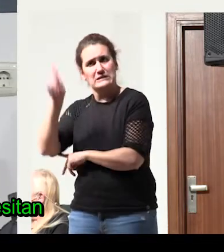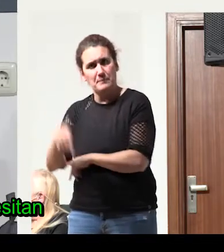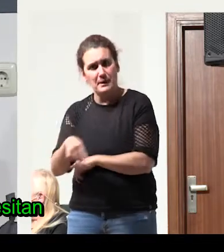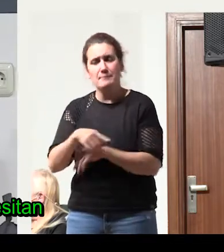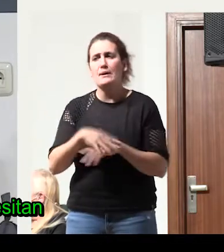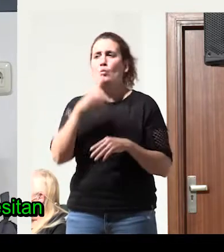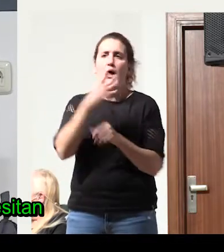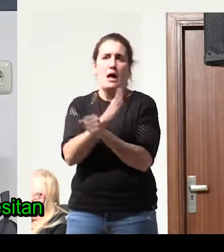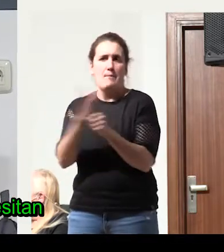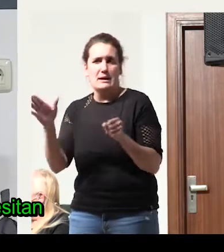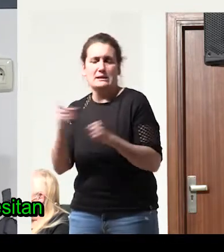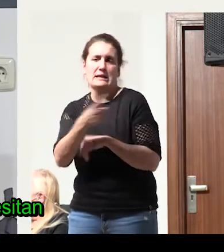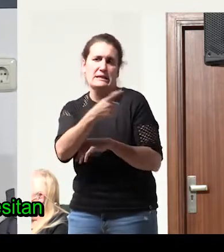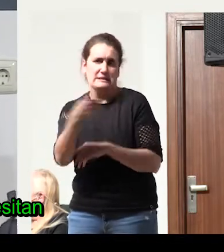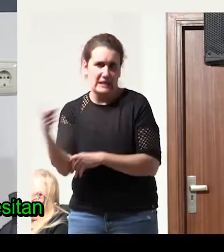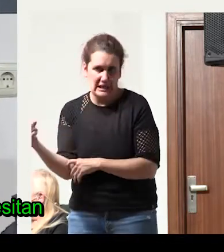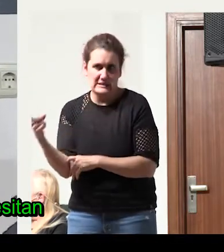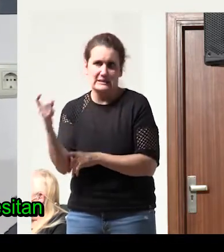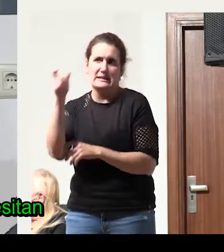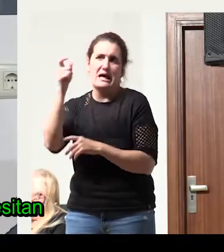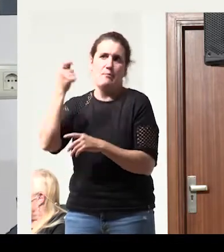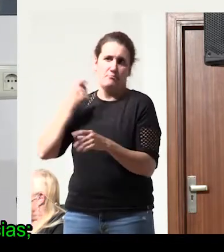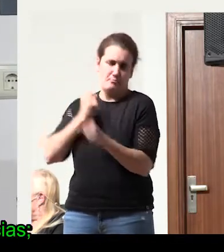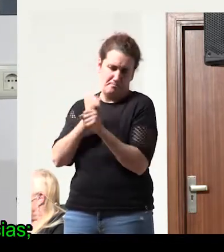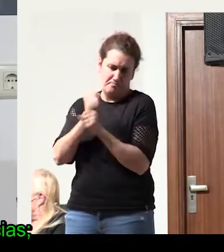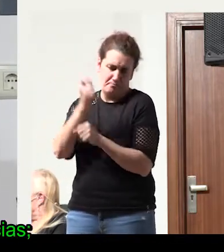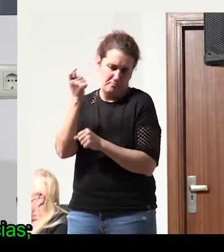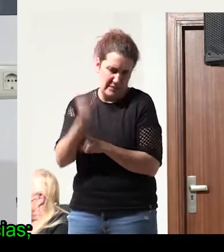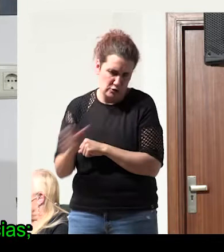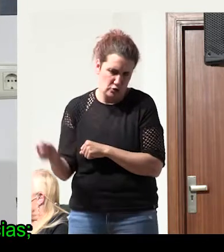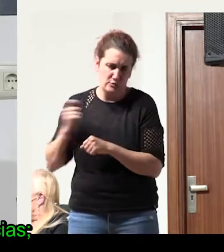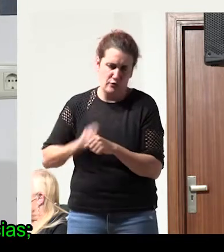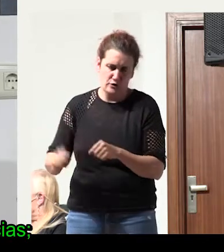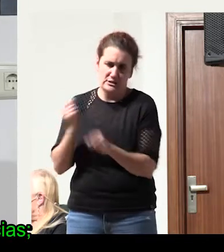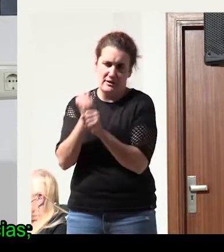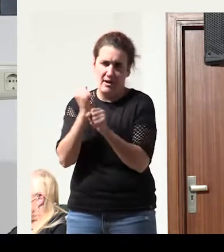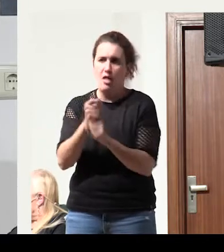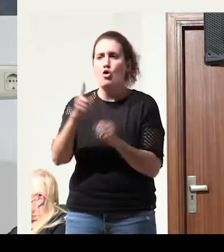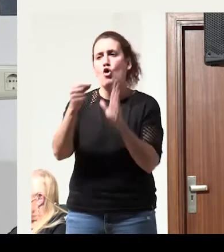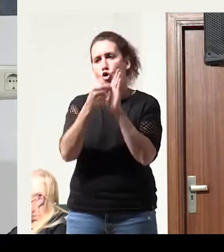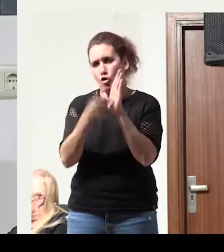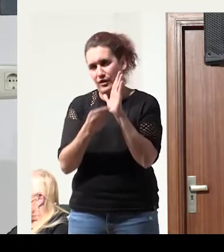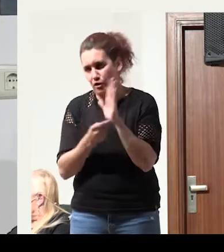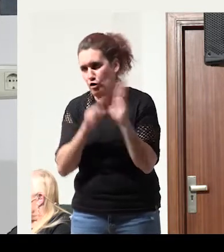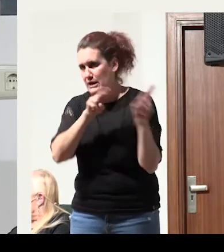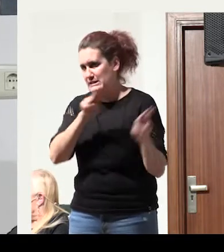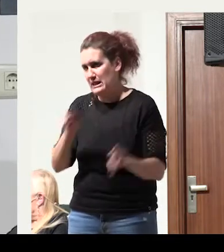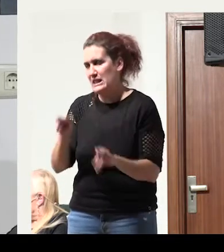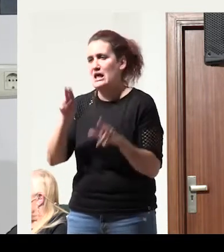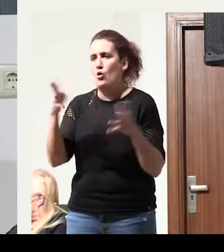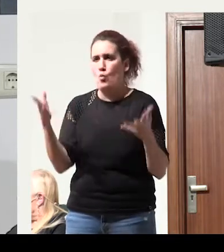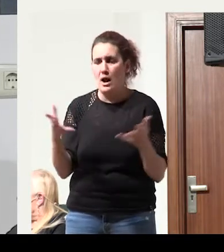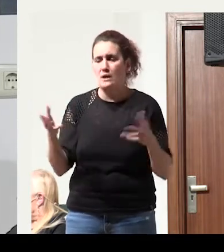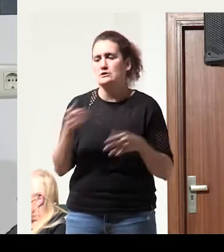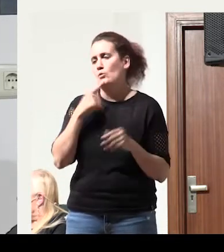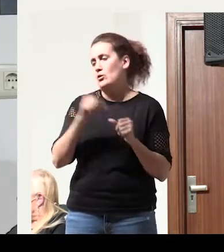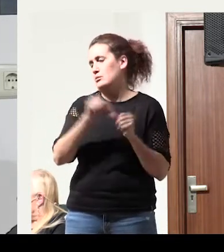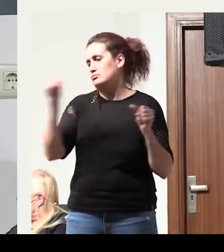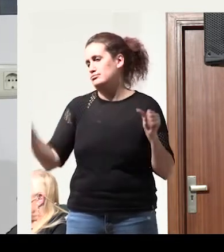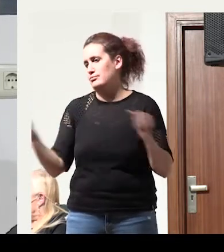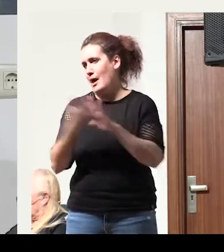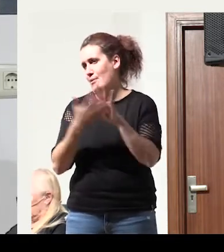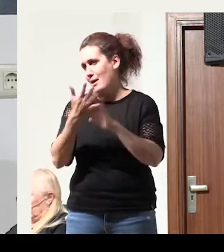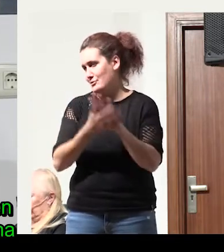necesitan muchos más trabajadores, las condiciones de la residencia, bueno, nos daría para todo el día, ¿no? Lo de las residencias.